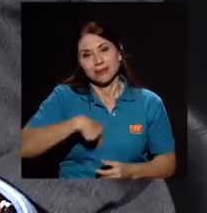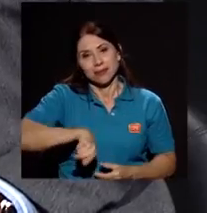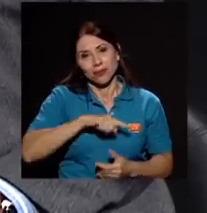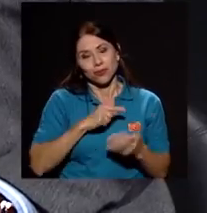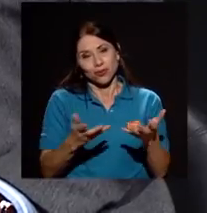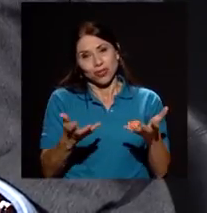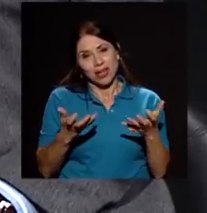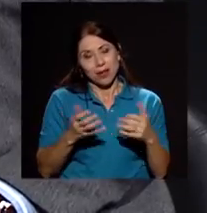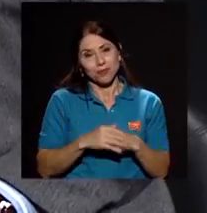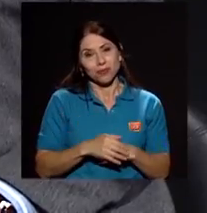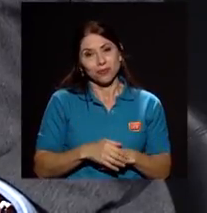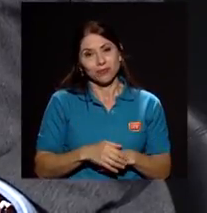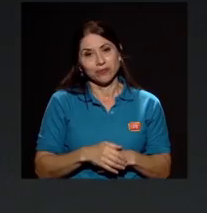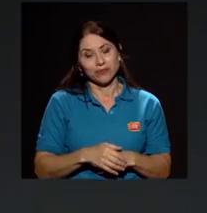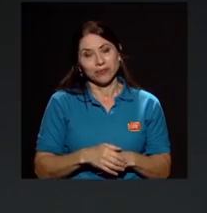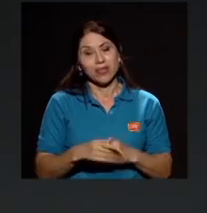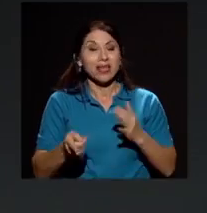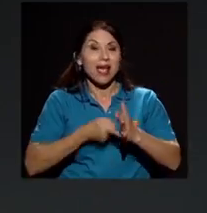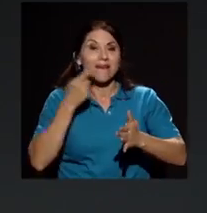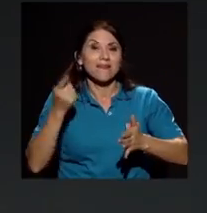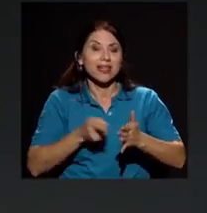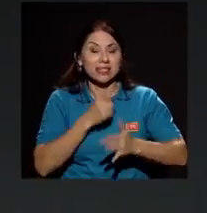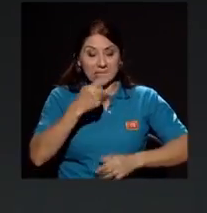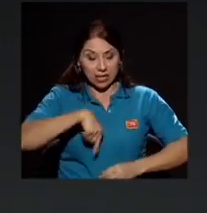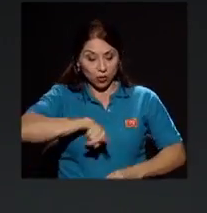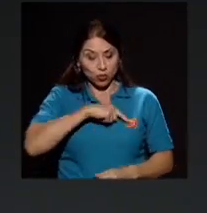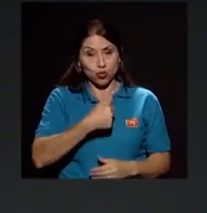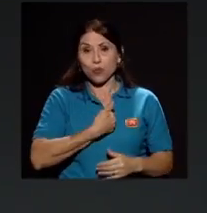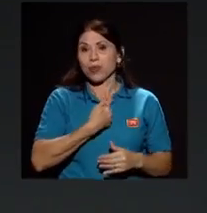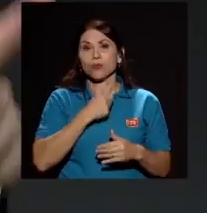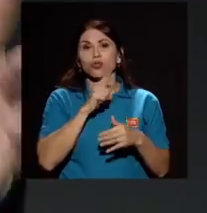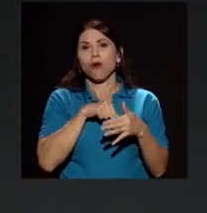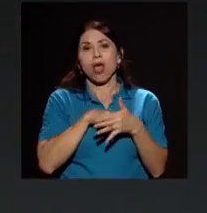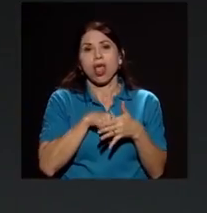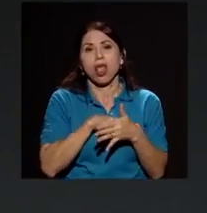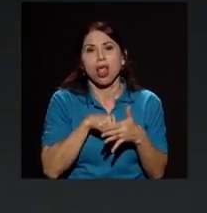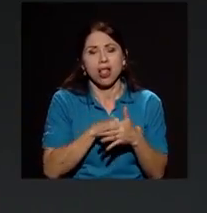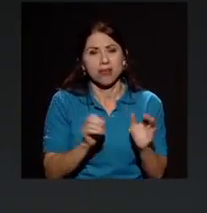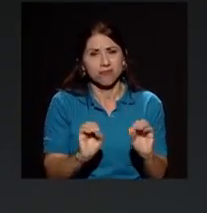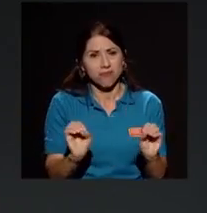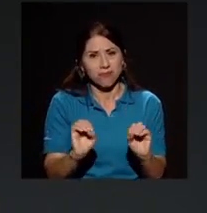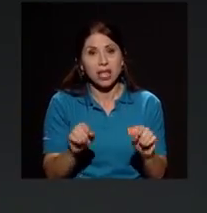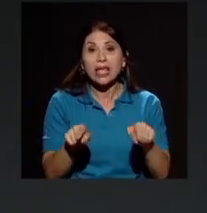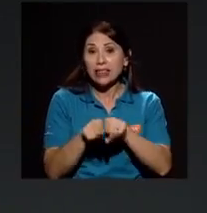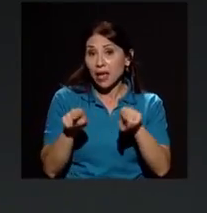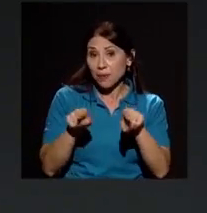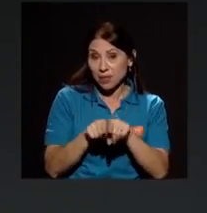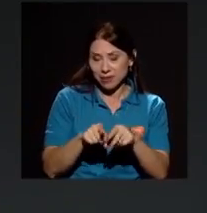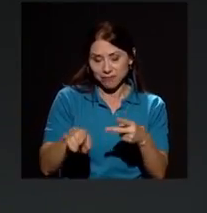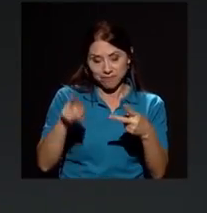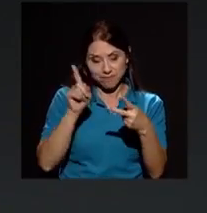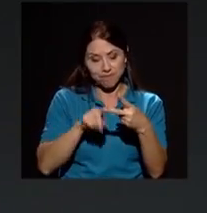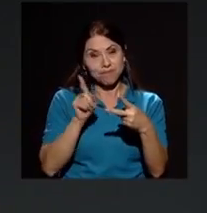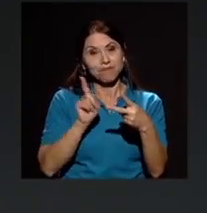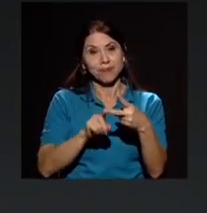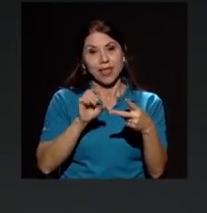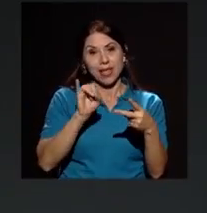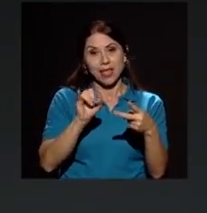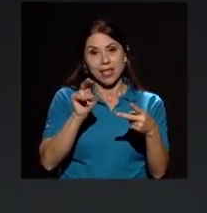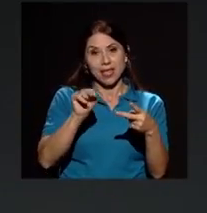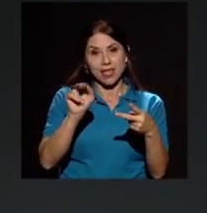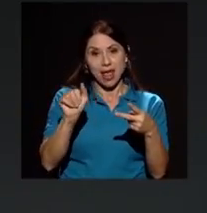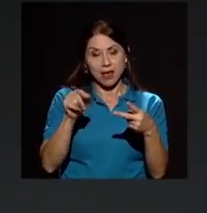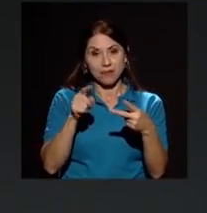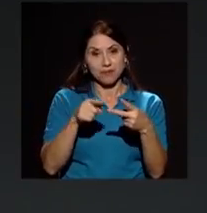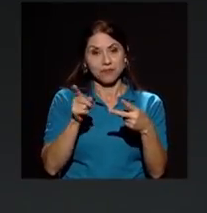tratemos a nosotros mismos y también en el inah la otra cosa que quería decir es que el